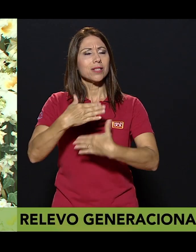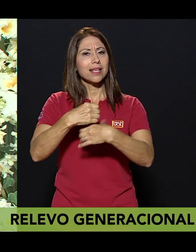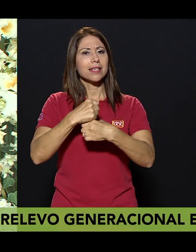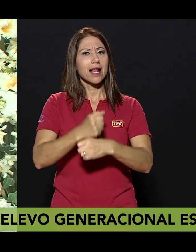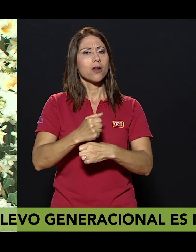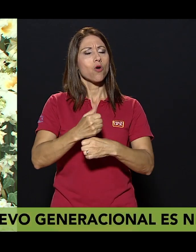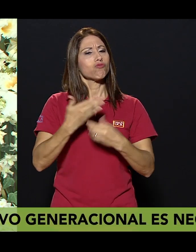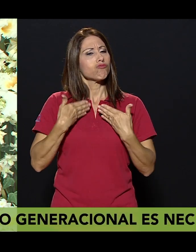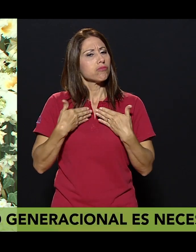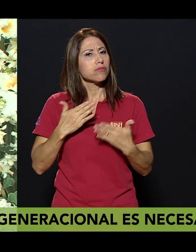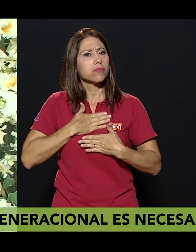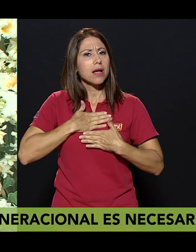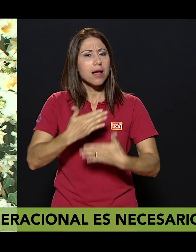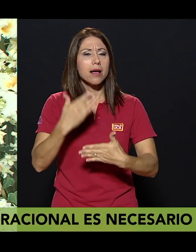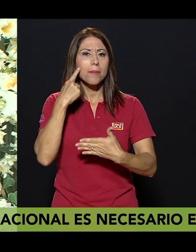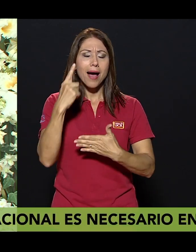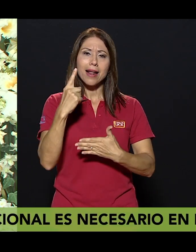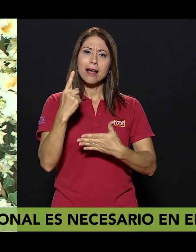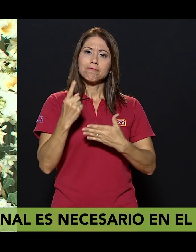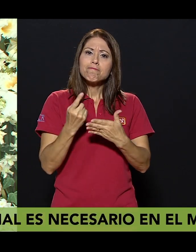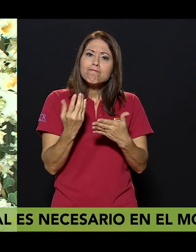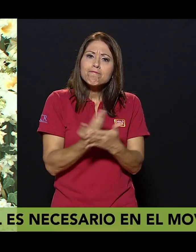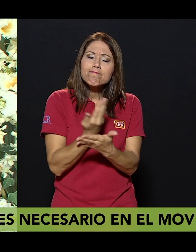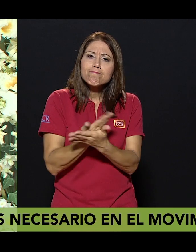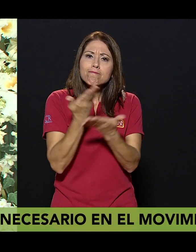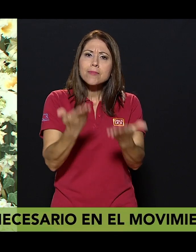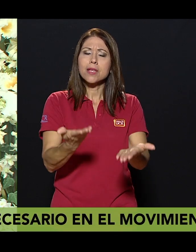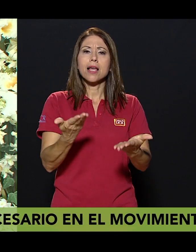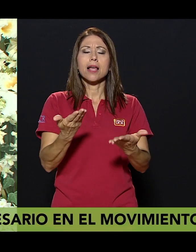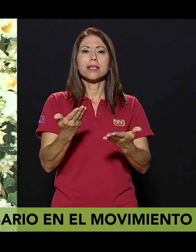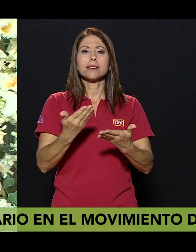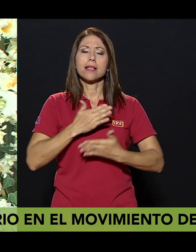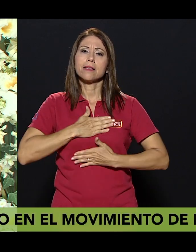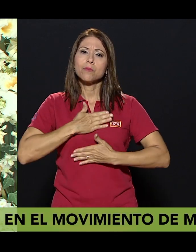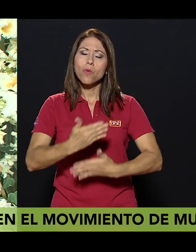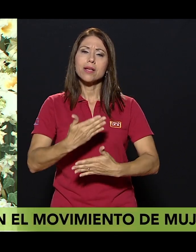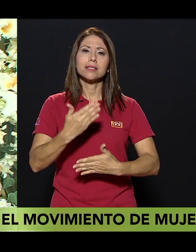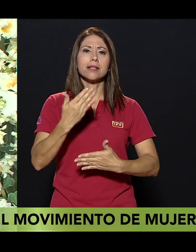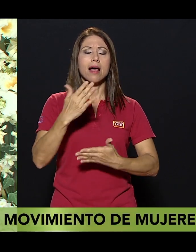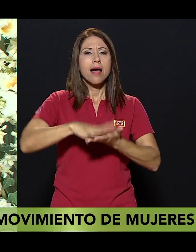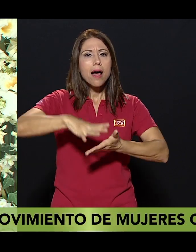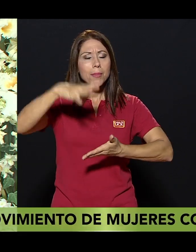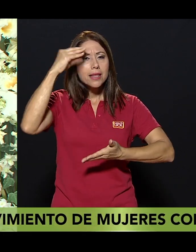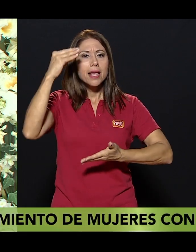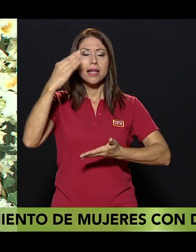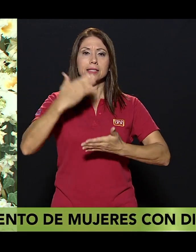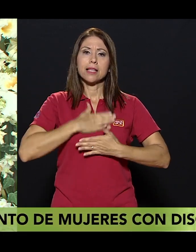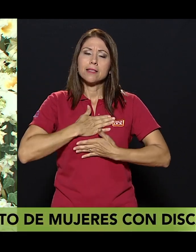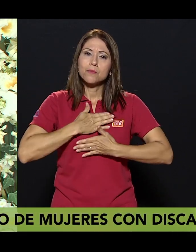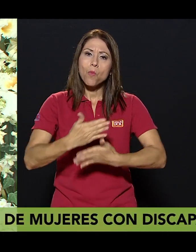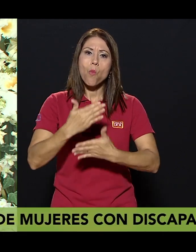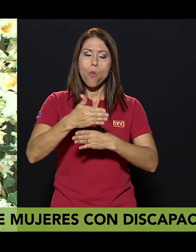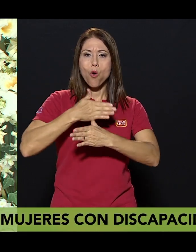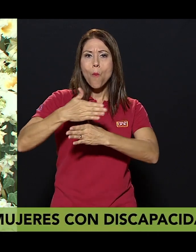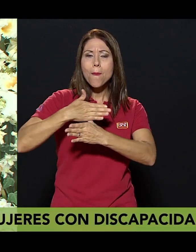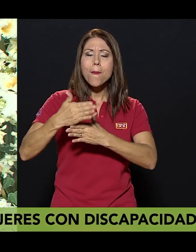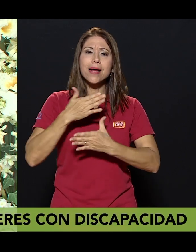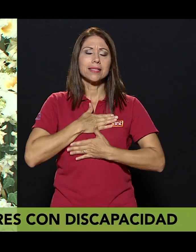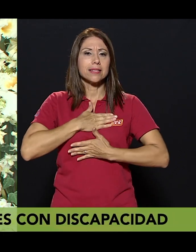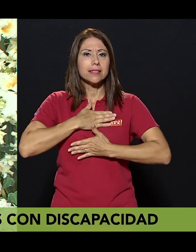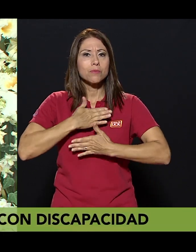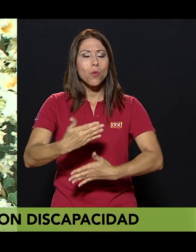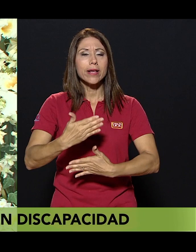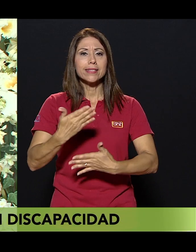que esté dispuesta a hacerlo, o sea, esté dispuesta a refrescar esa parte, esté dispuesta a aprender,